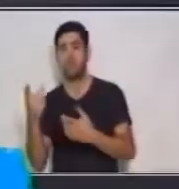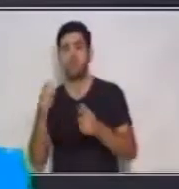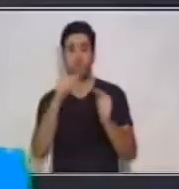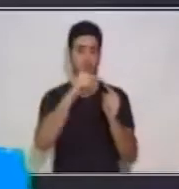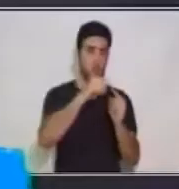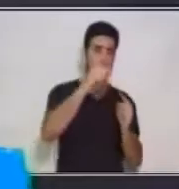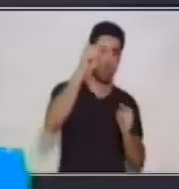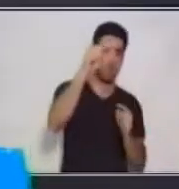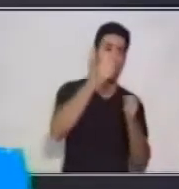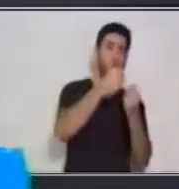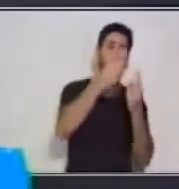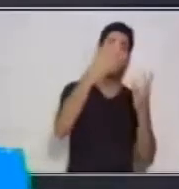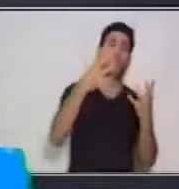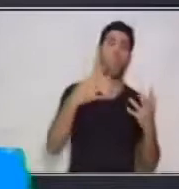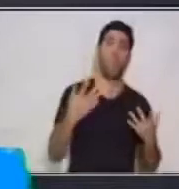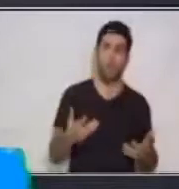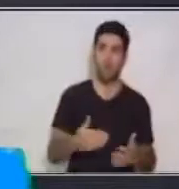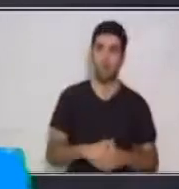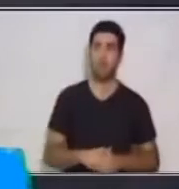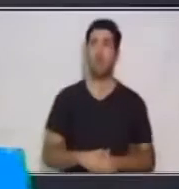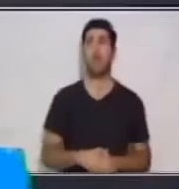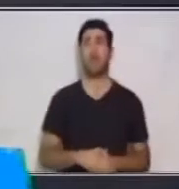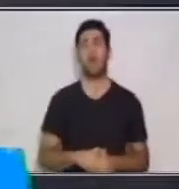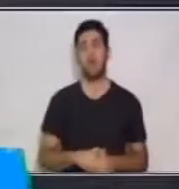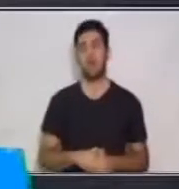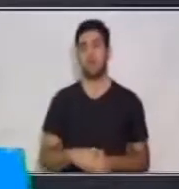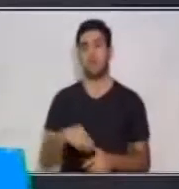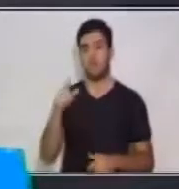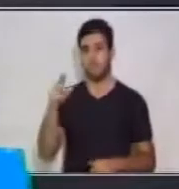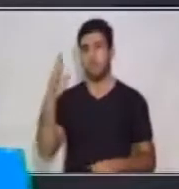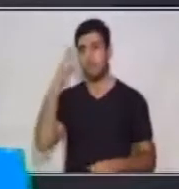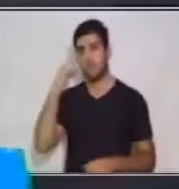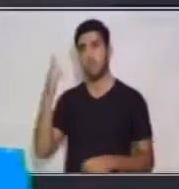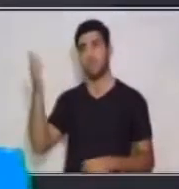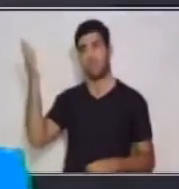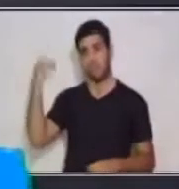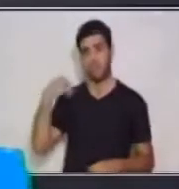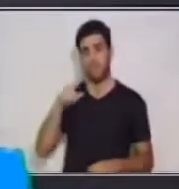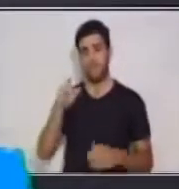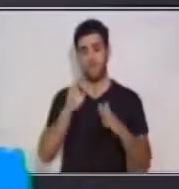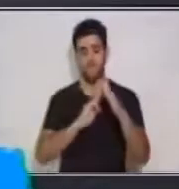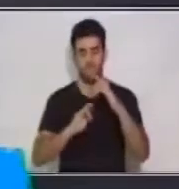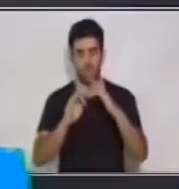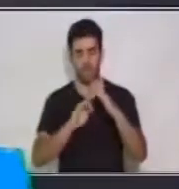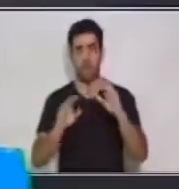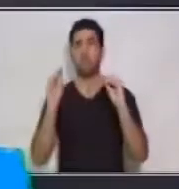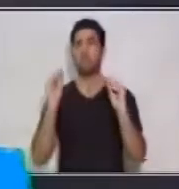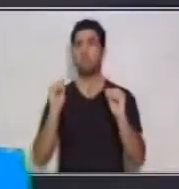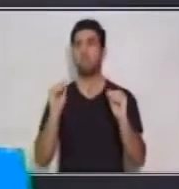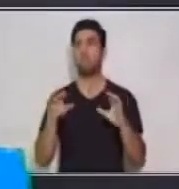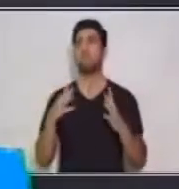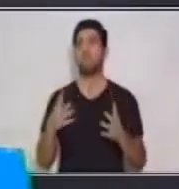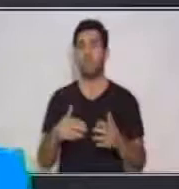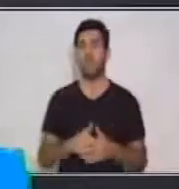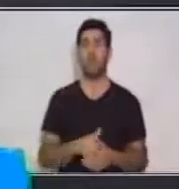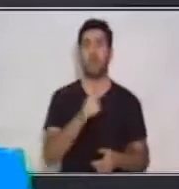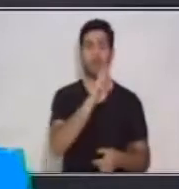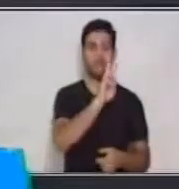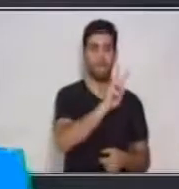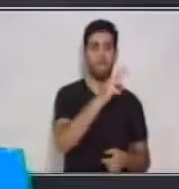tiempo. Para calcular la distancia, recordemos que en física debemos multiplicar